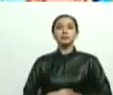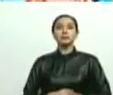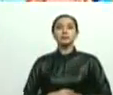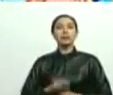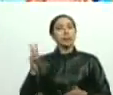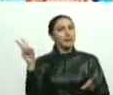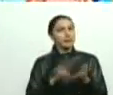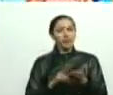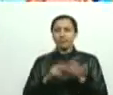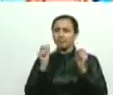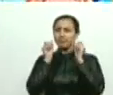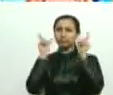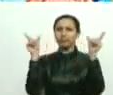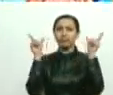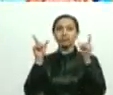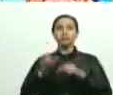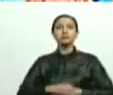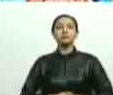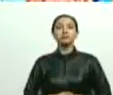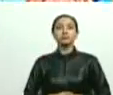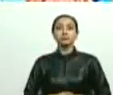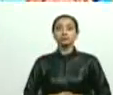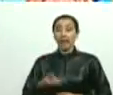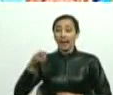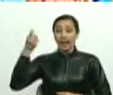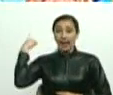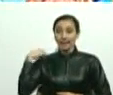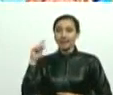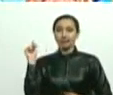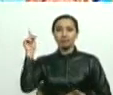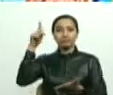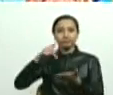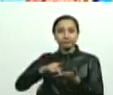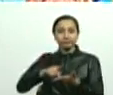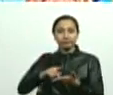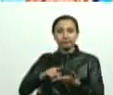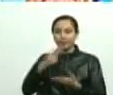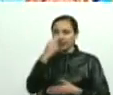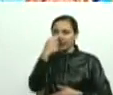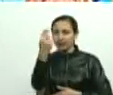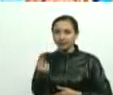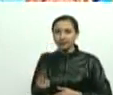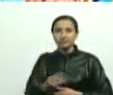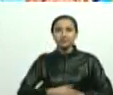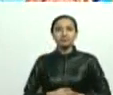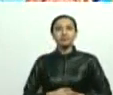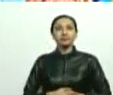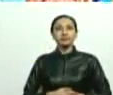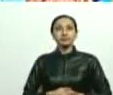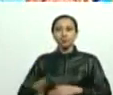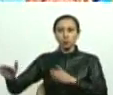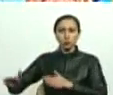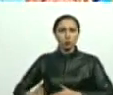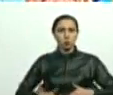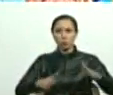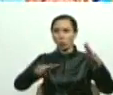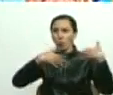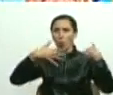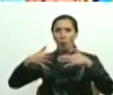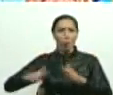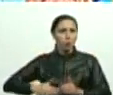Verdaderamente impresionados. Ayer asistieron a el Paseo Monumental de los